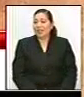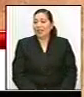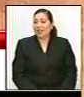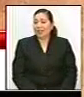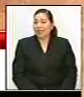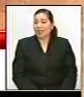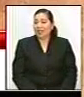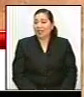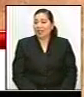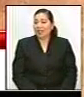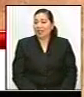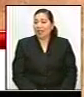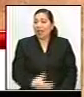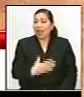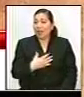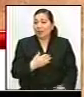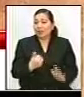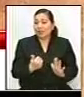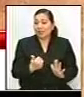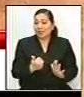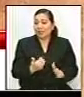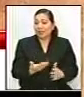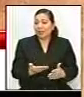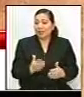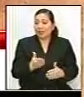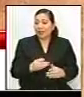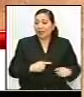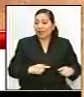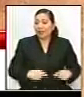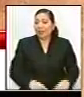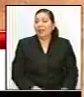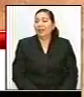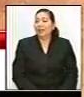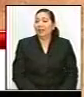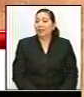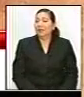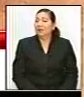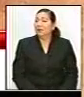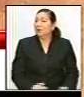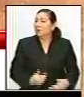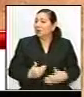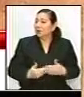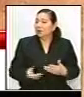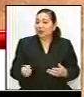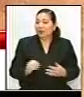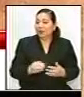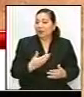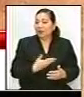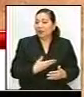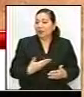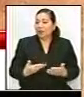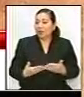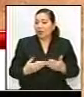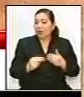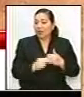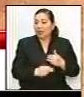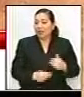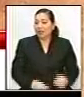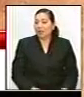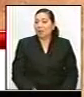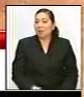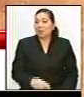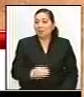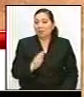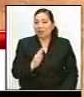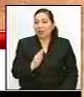mi hijo, desde que tenía 6 años de jardín, yo he sido dirigente toda la vida, hasta presidente del Colegio Nacional Augusto B.